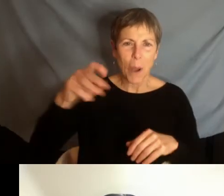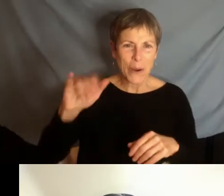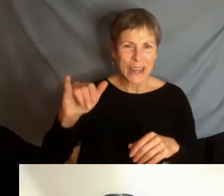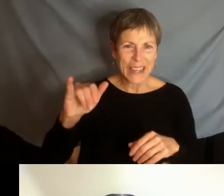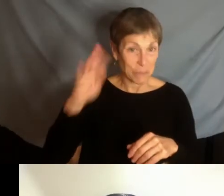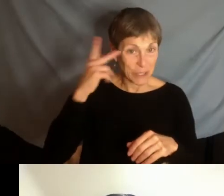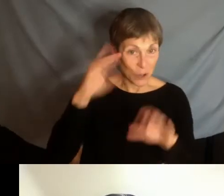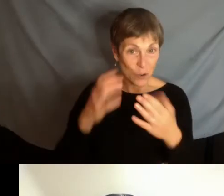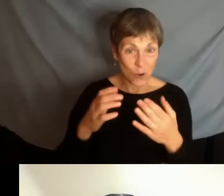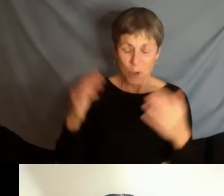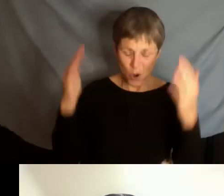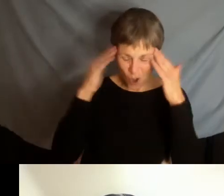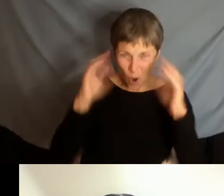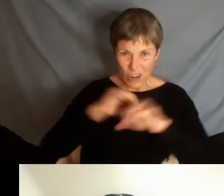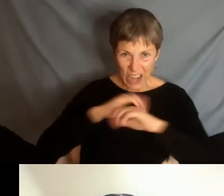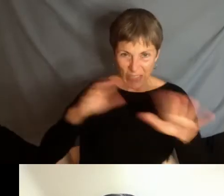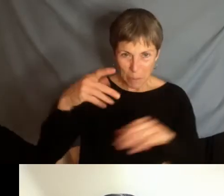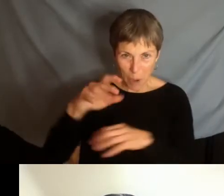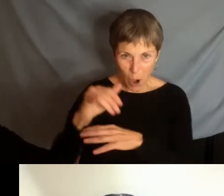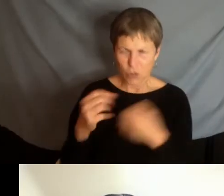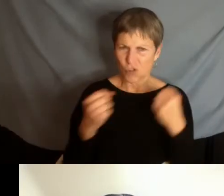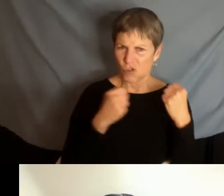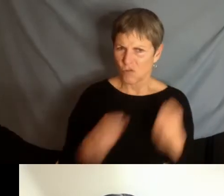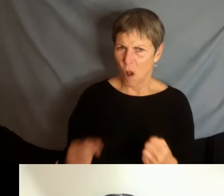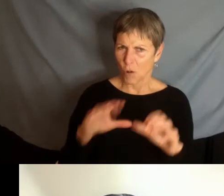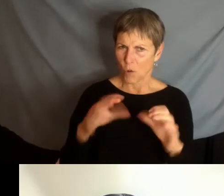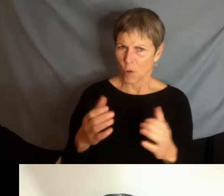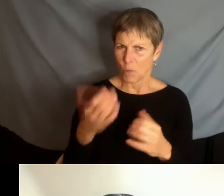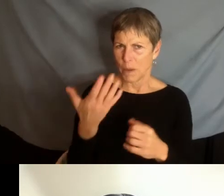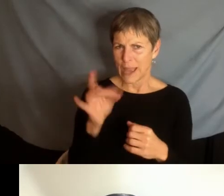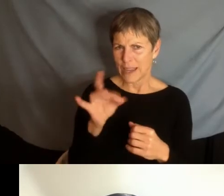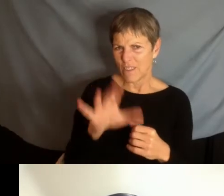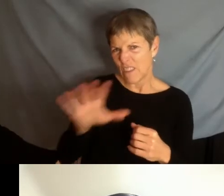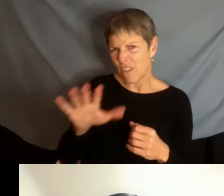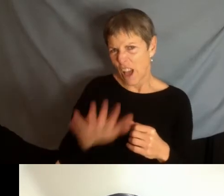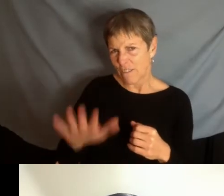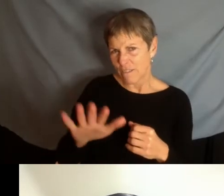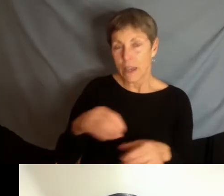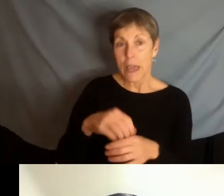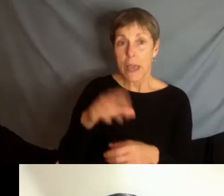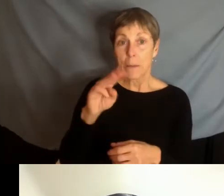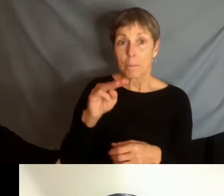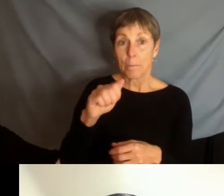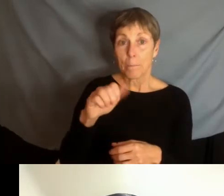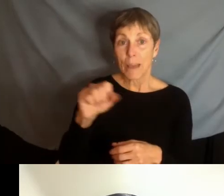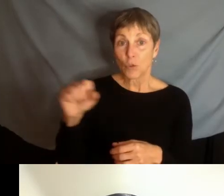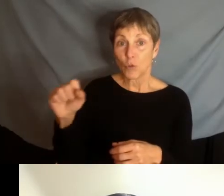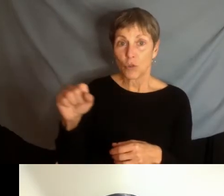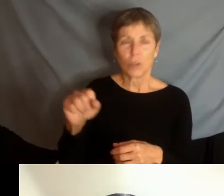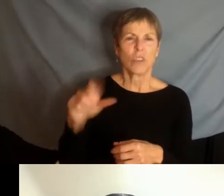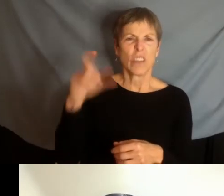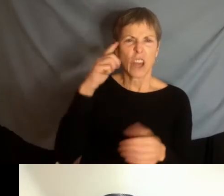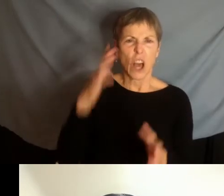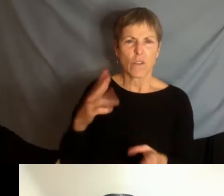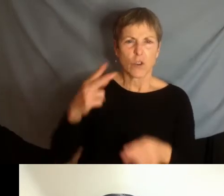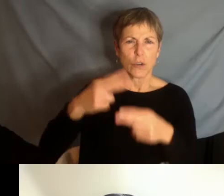muy influencial al principio de la mitad de los 1850s, en algún punto en Massachusetts, creo que el gobernador